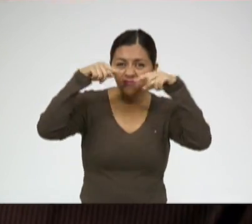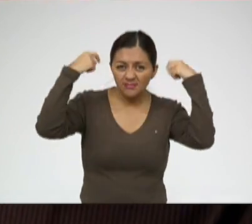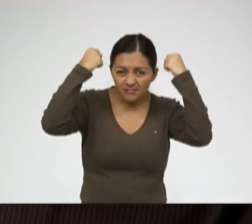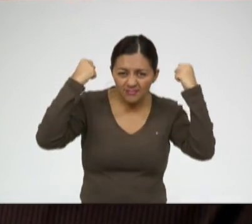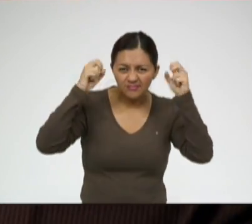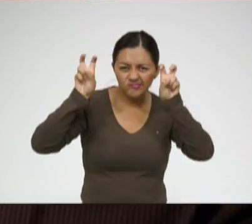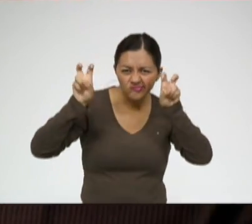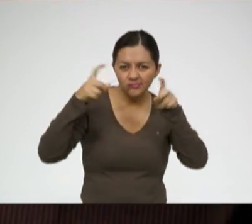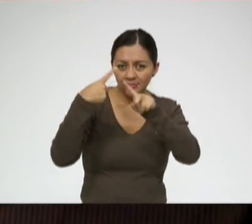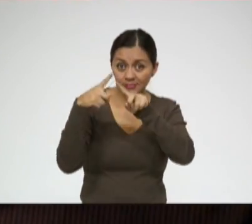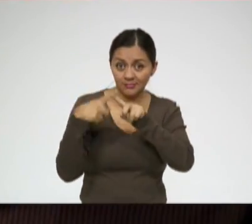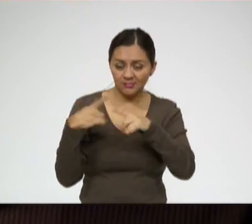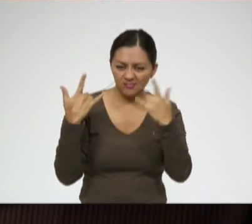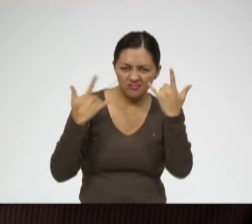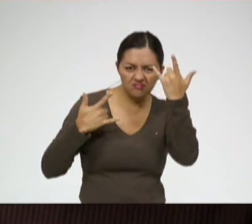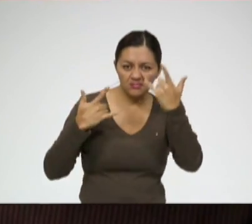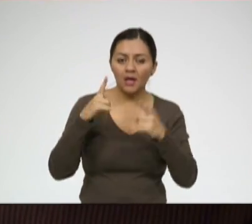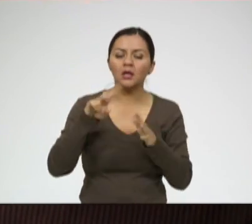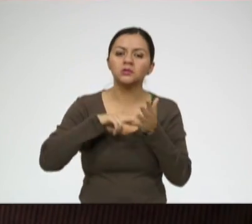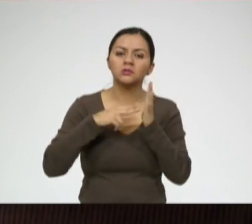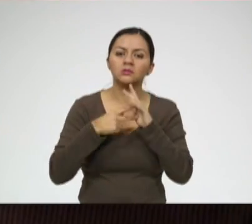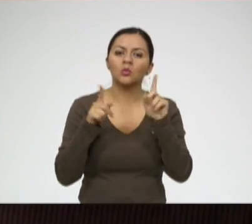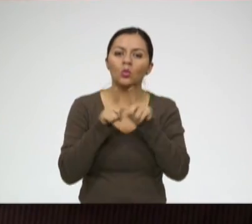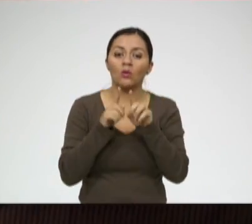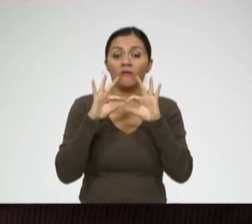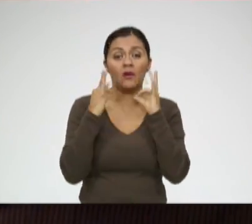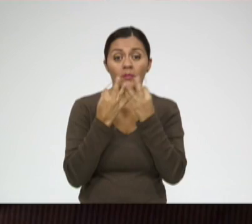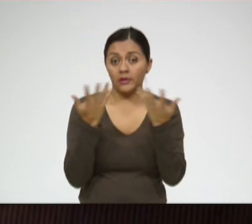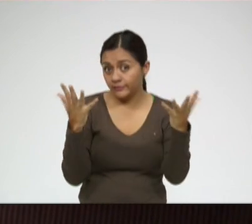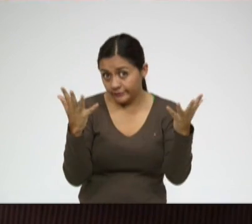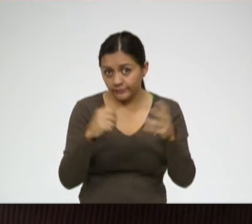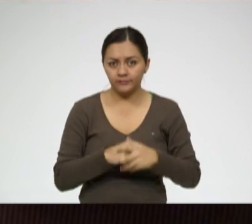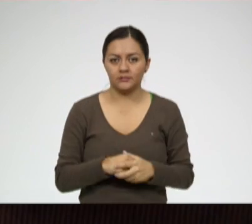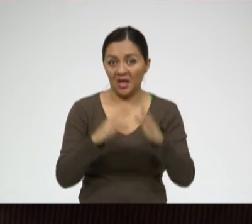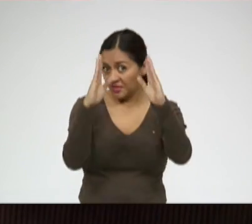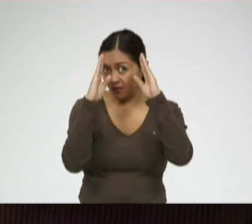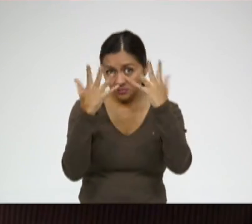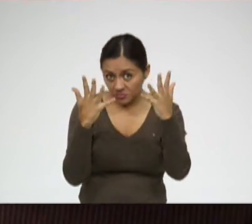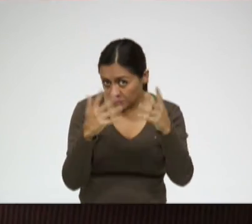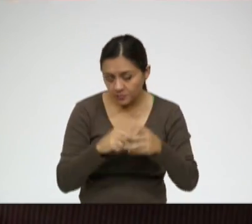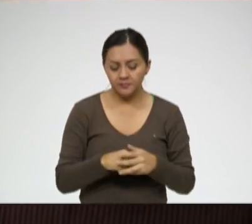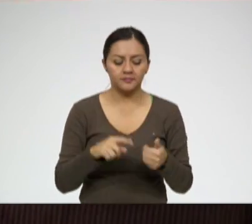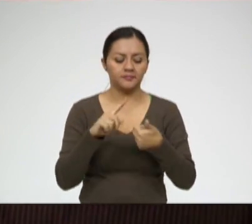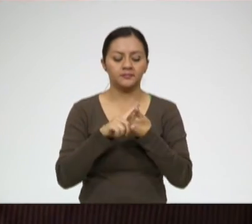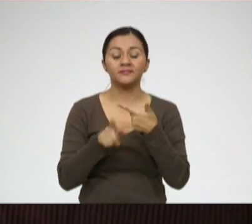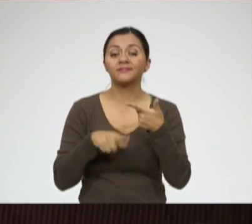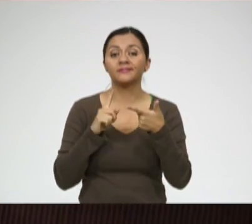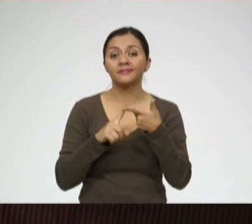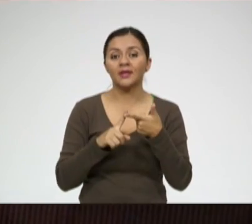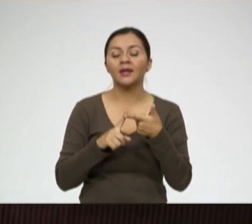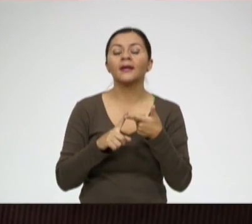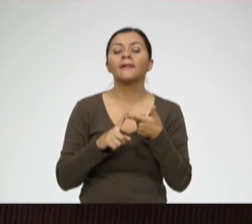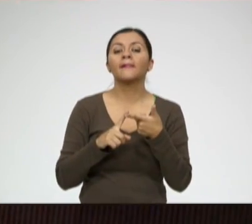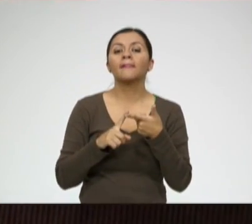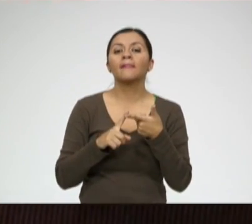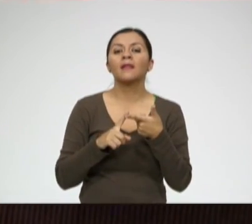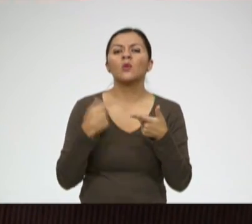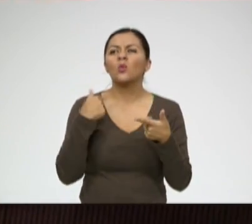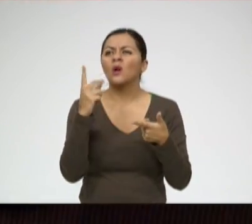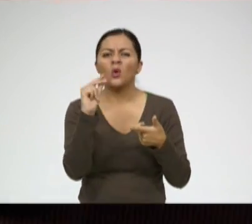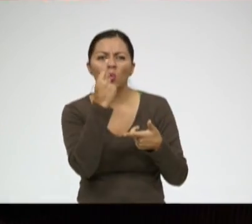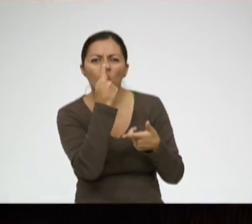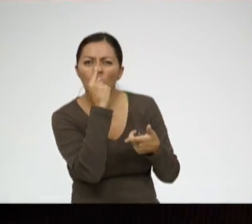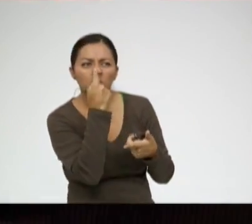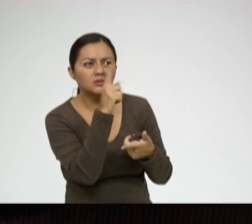otros espacios. Primer momento, la familia. Luego, necesitan formar parte de estas